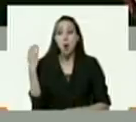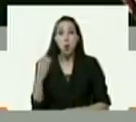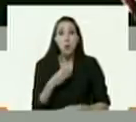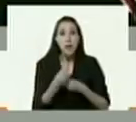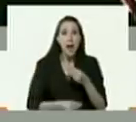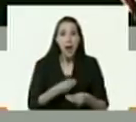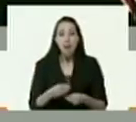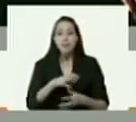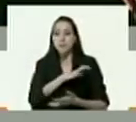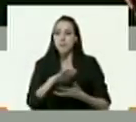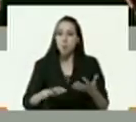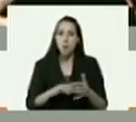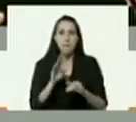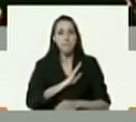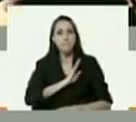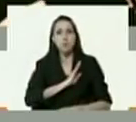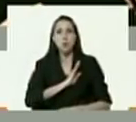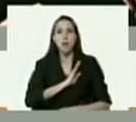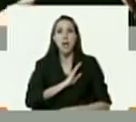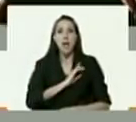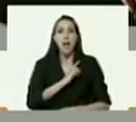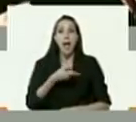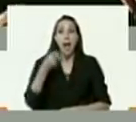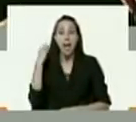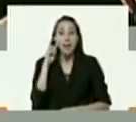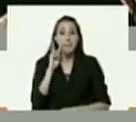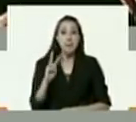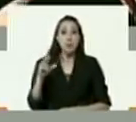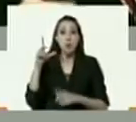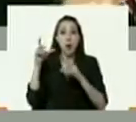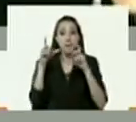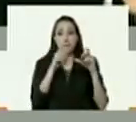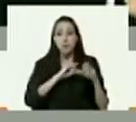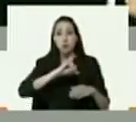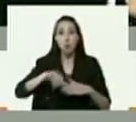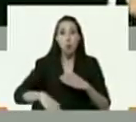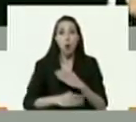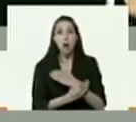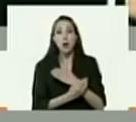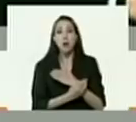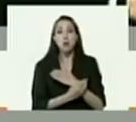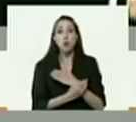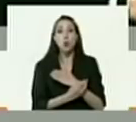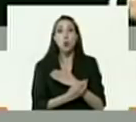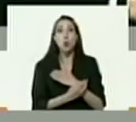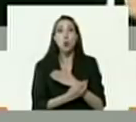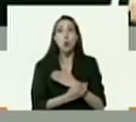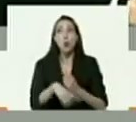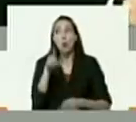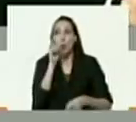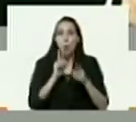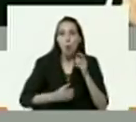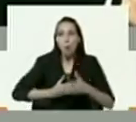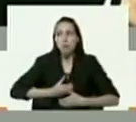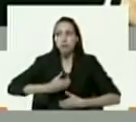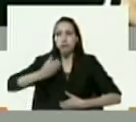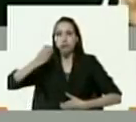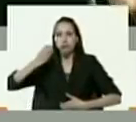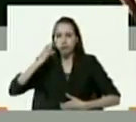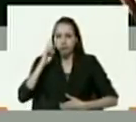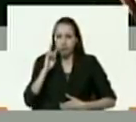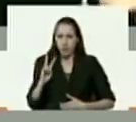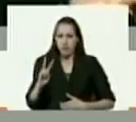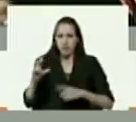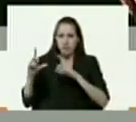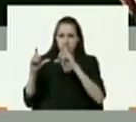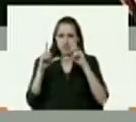problemas. Ayer veíamos una foto, ustedes la vieron, del señor Juan Guaidó con unos paramilitares armados,